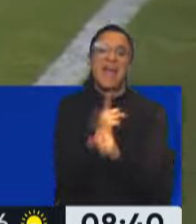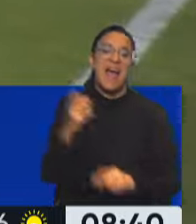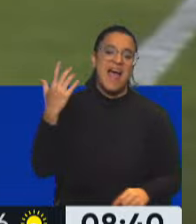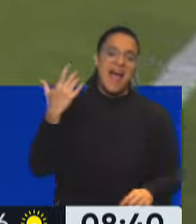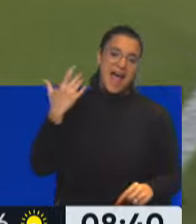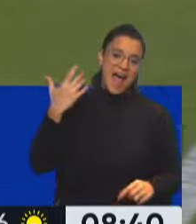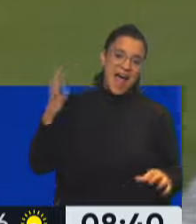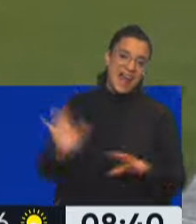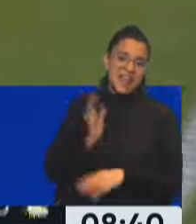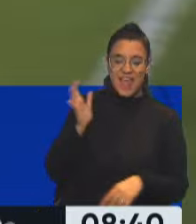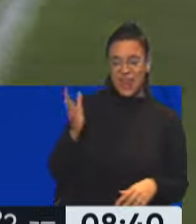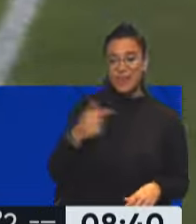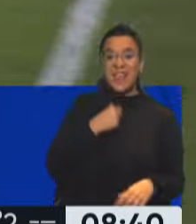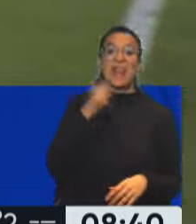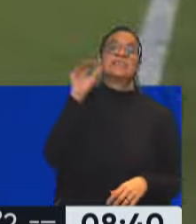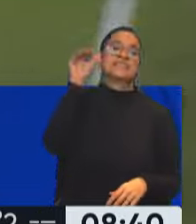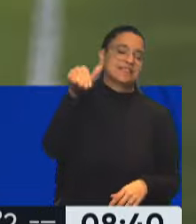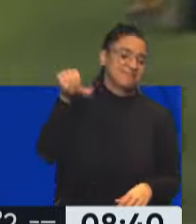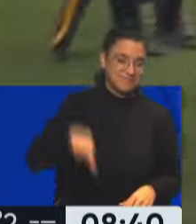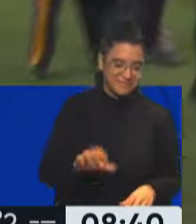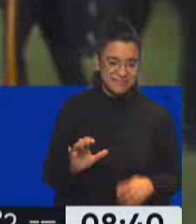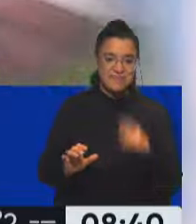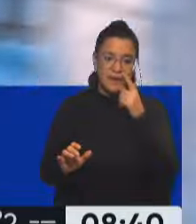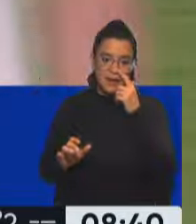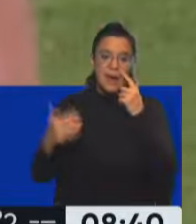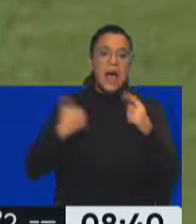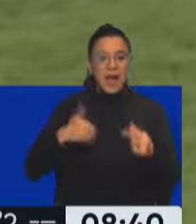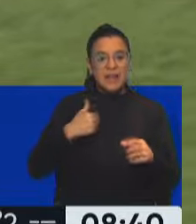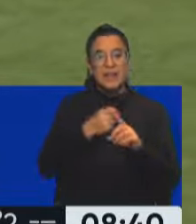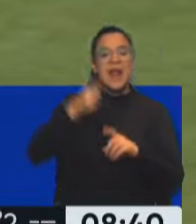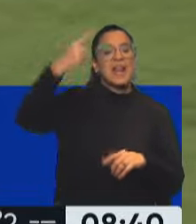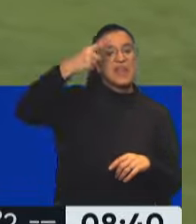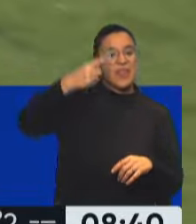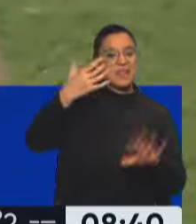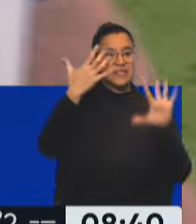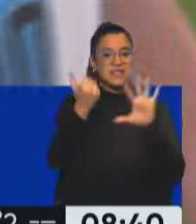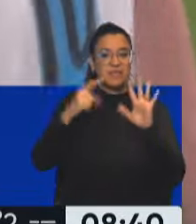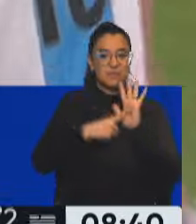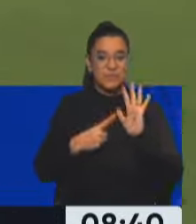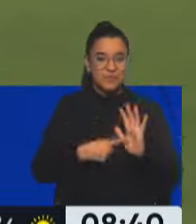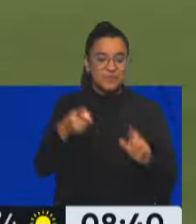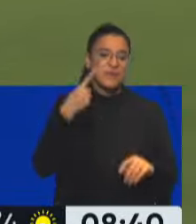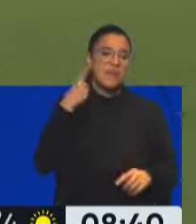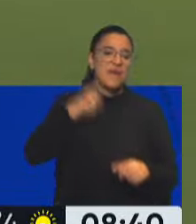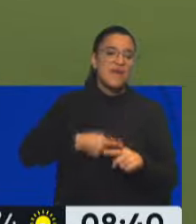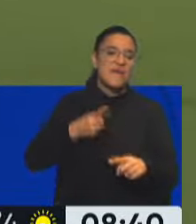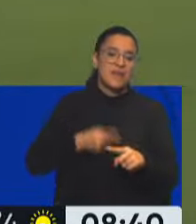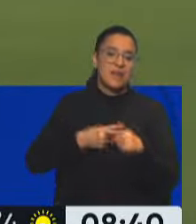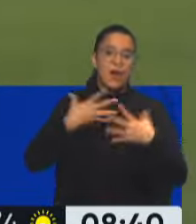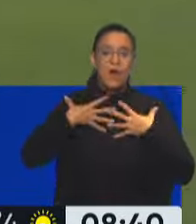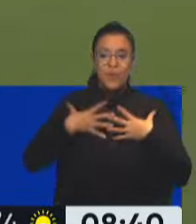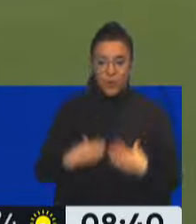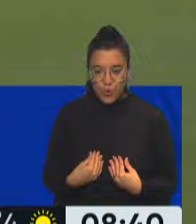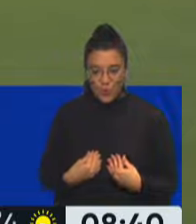quiso picar. Fue la idea, la intención. Argentina se queda líder con 6 puntos. Mirá el festejo, el desahogo después de haberlo